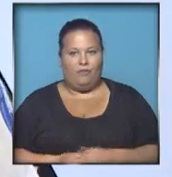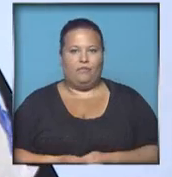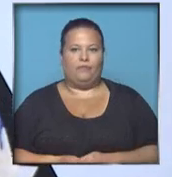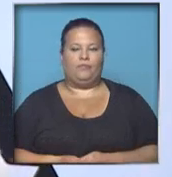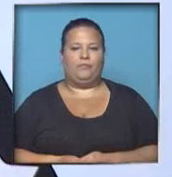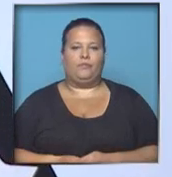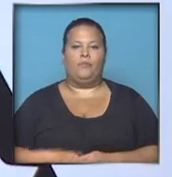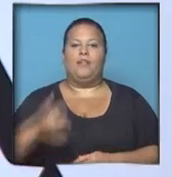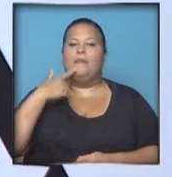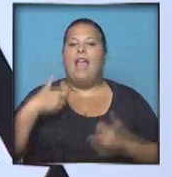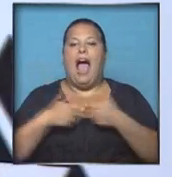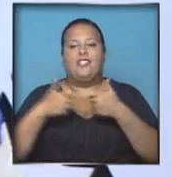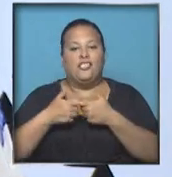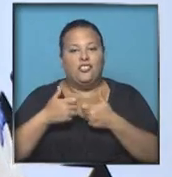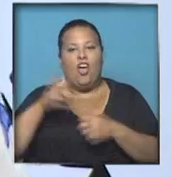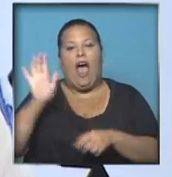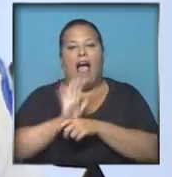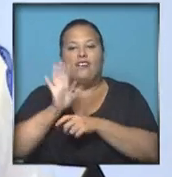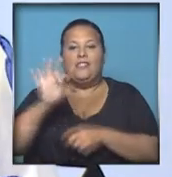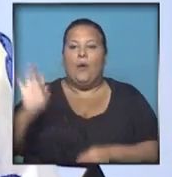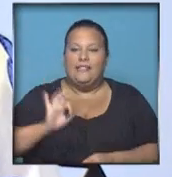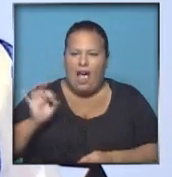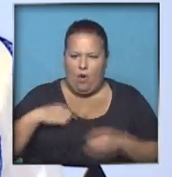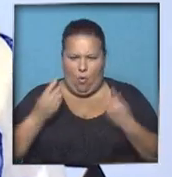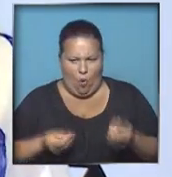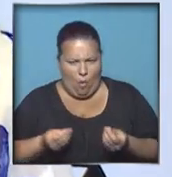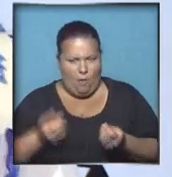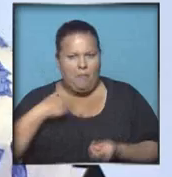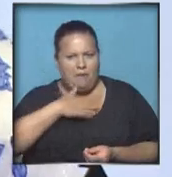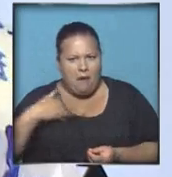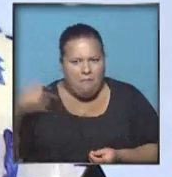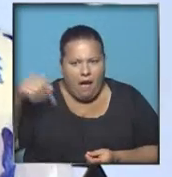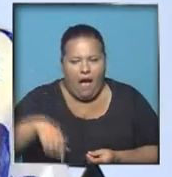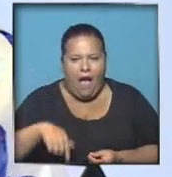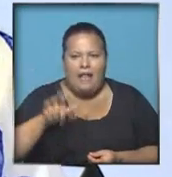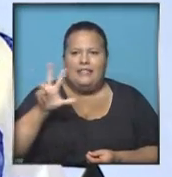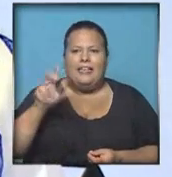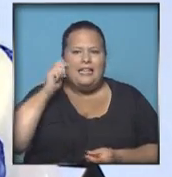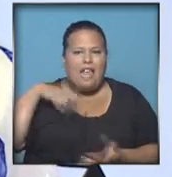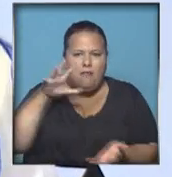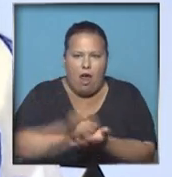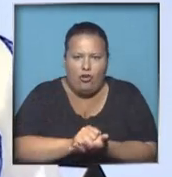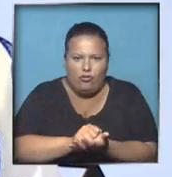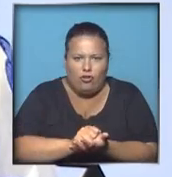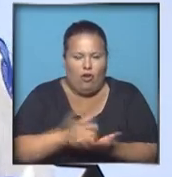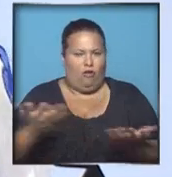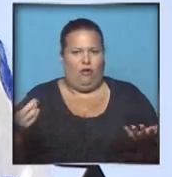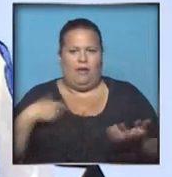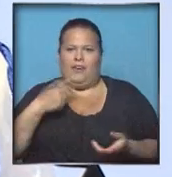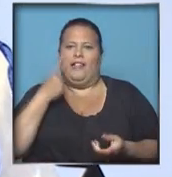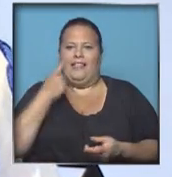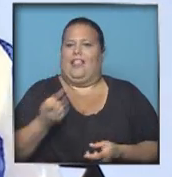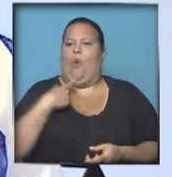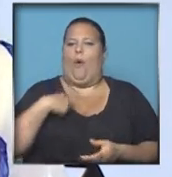cuando me hablaran de la asociación de actores de cumplir 50 años digo como mi mamá vino a los 3 años me anoto notaba mi